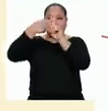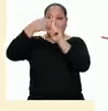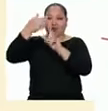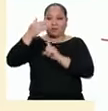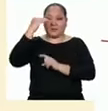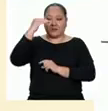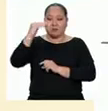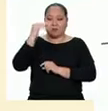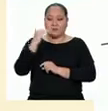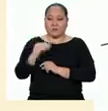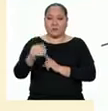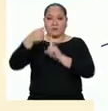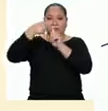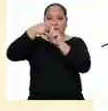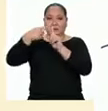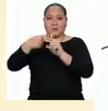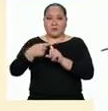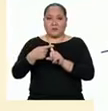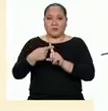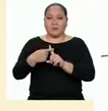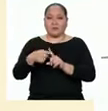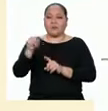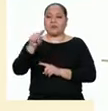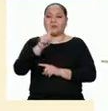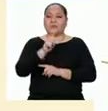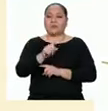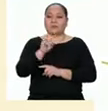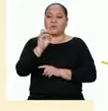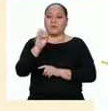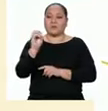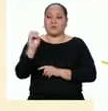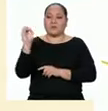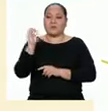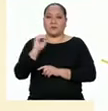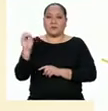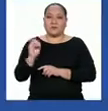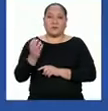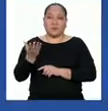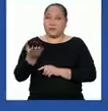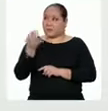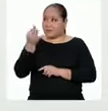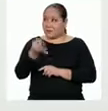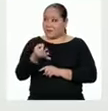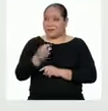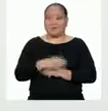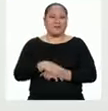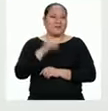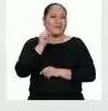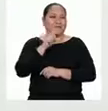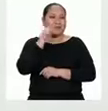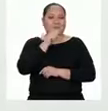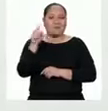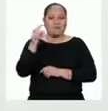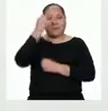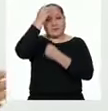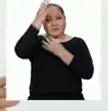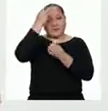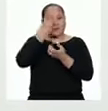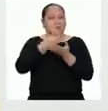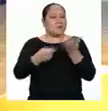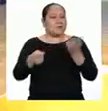sumamos las frecuencias porcentuales, deberíamos llegar al 100%, ¿verdad? Con esta información,